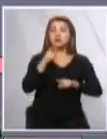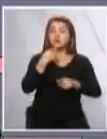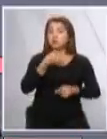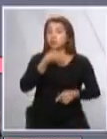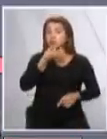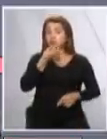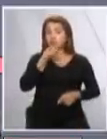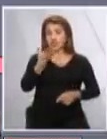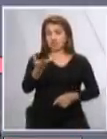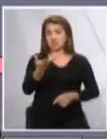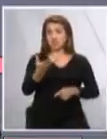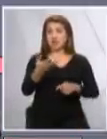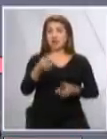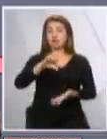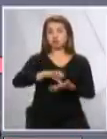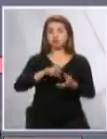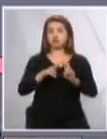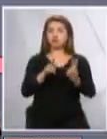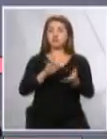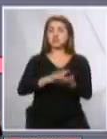yo creo que le hace bien al país. ¿Eh?